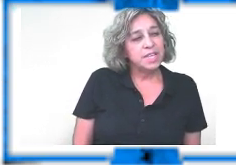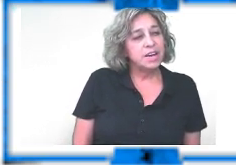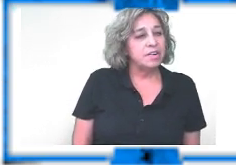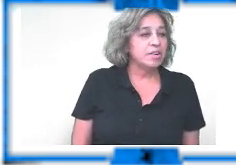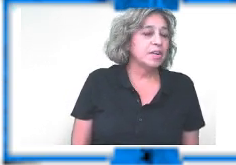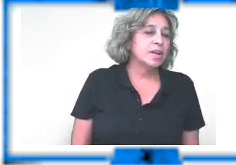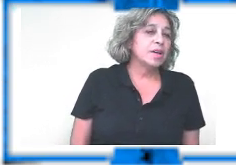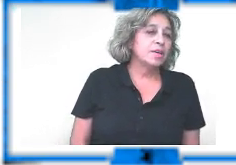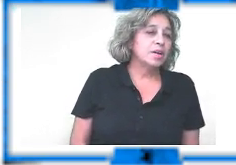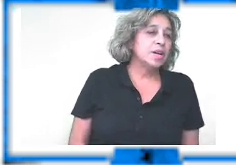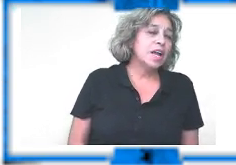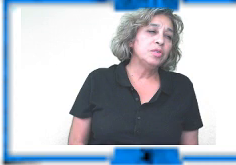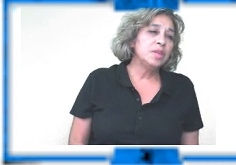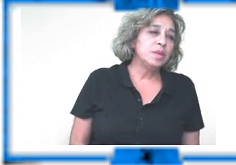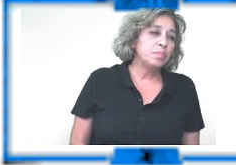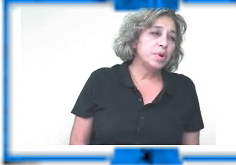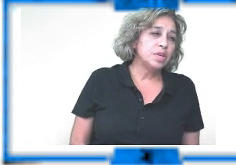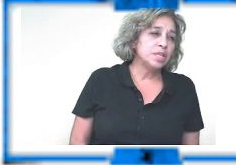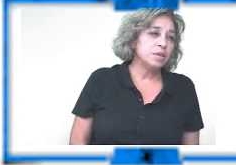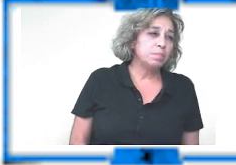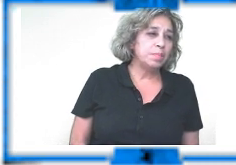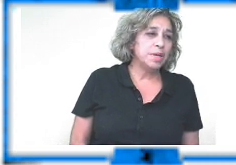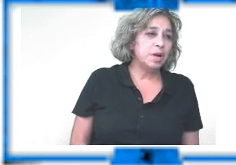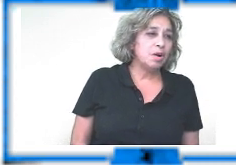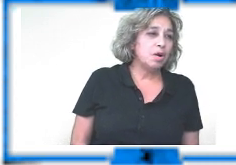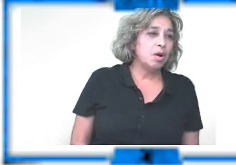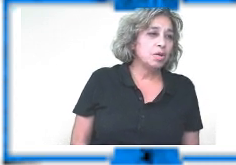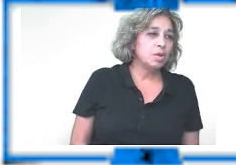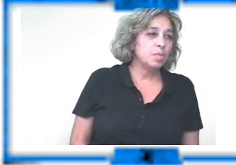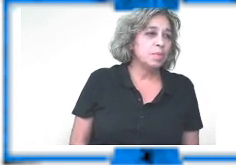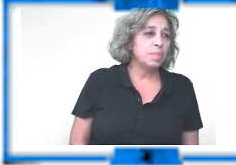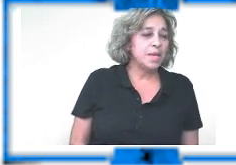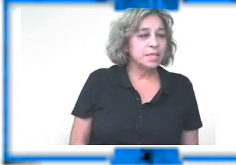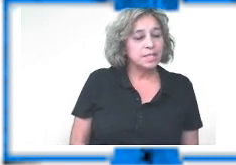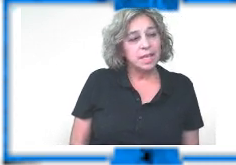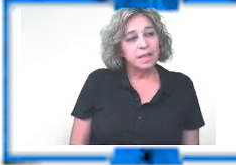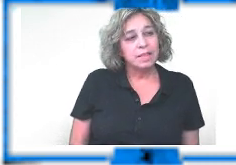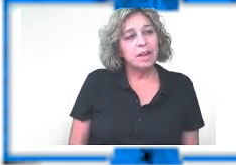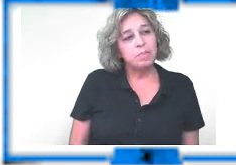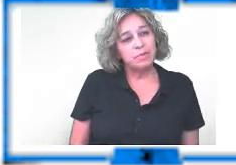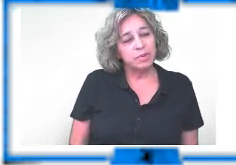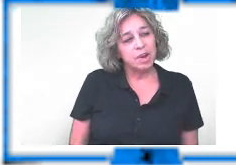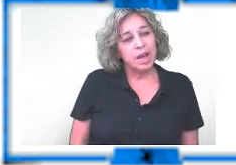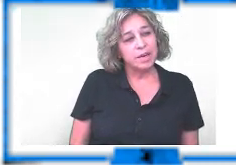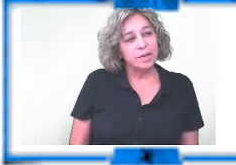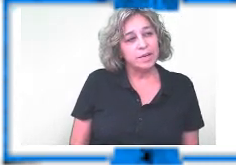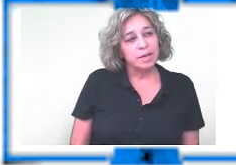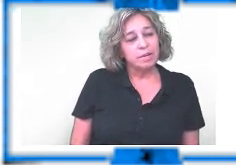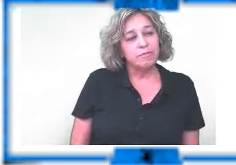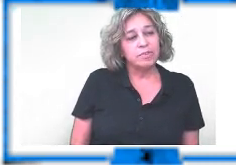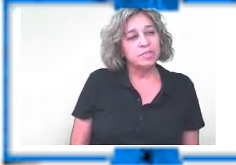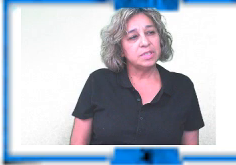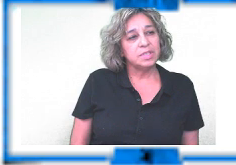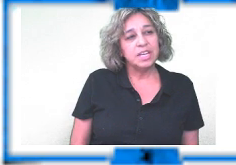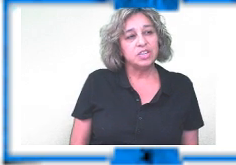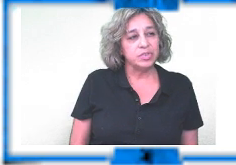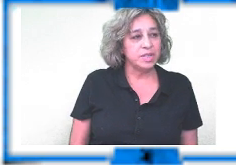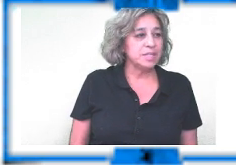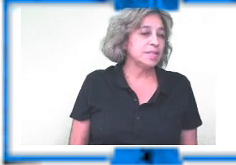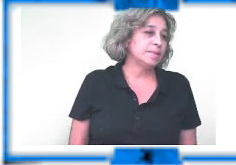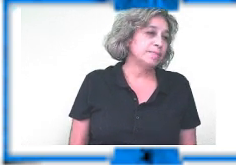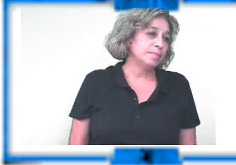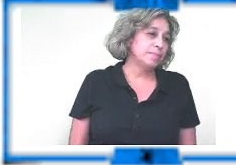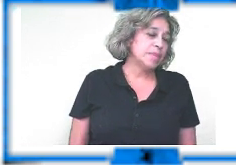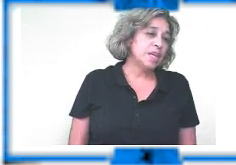no solamente center, a la persona humana, not sino only a los person, seres humanos but que han estado postergados y olvidados that have been forgotten for